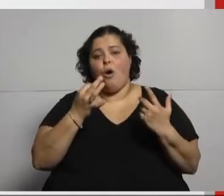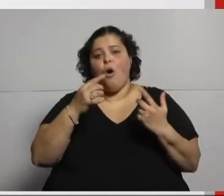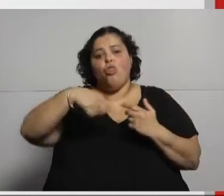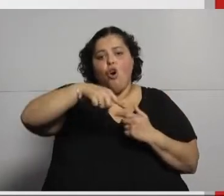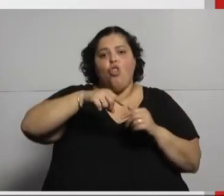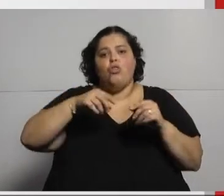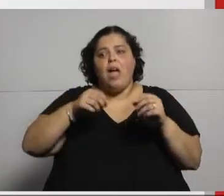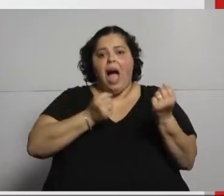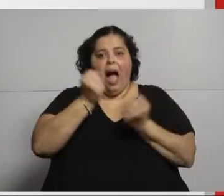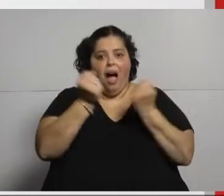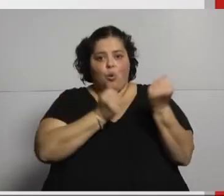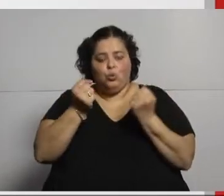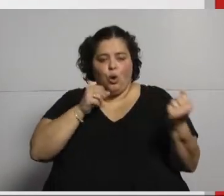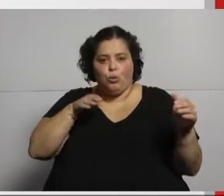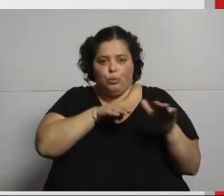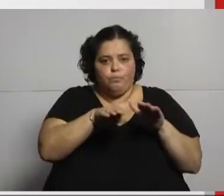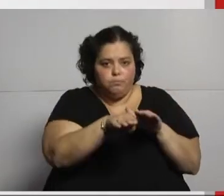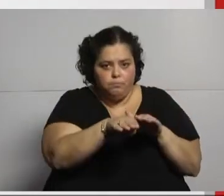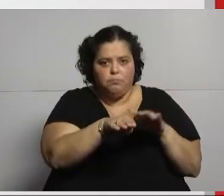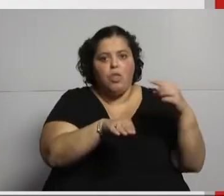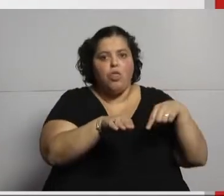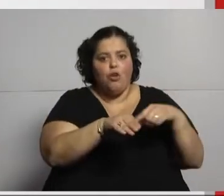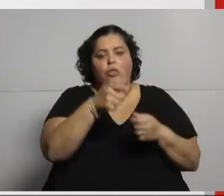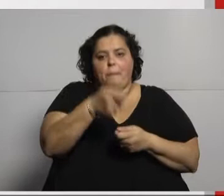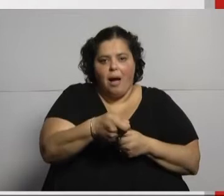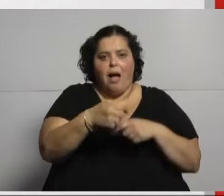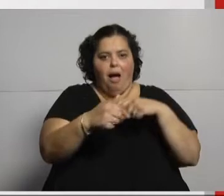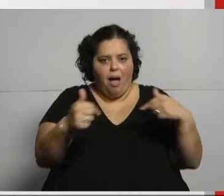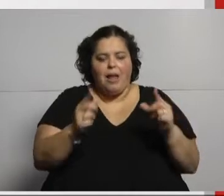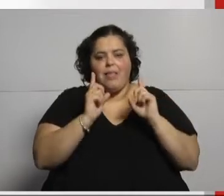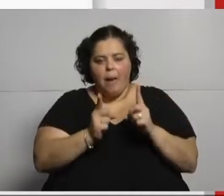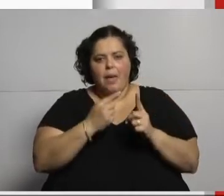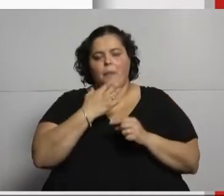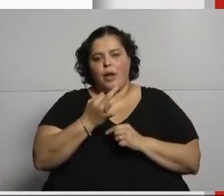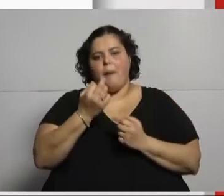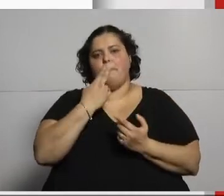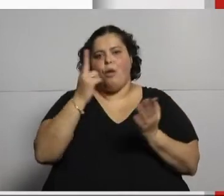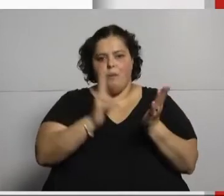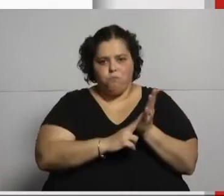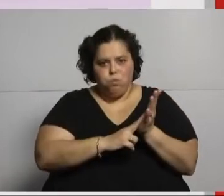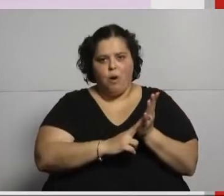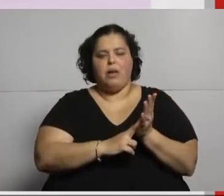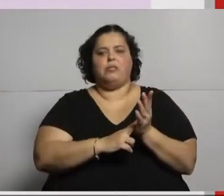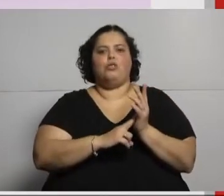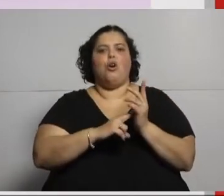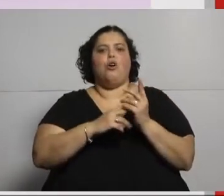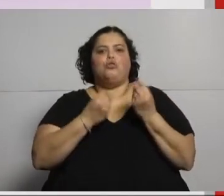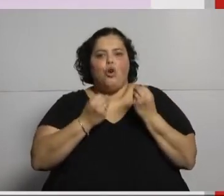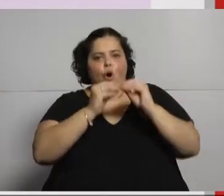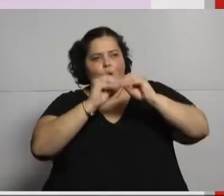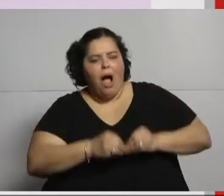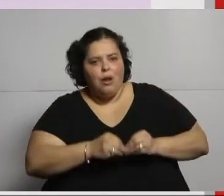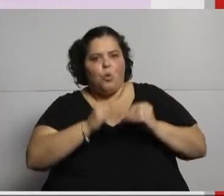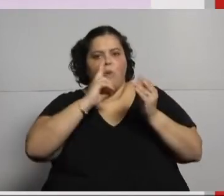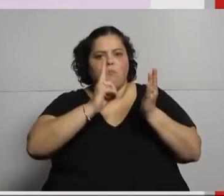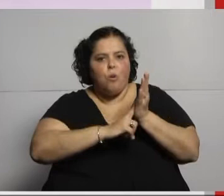tarifados, como otro de los avances importantes, lo que son las liquidaciones de tributos y el posterior pago de ellos. Todo esto,